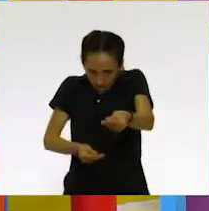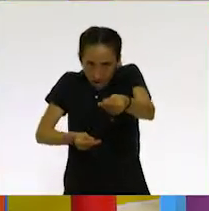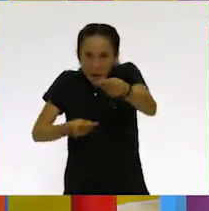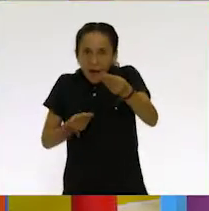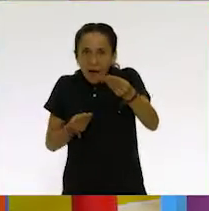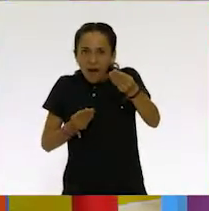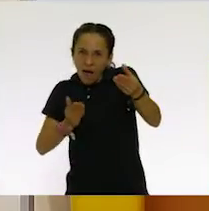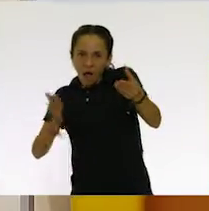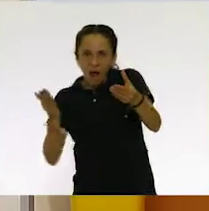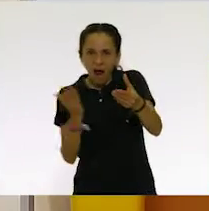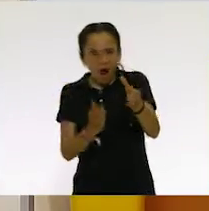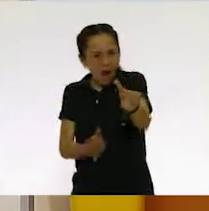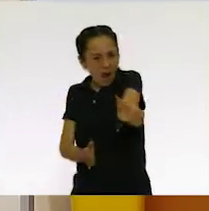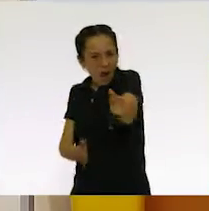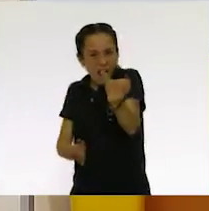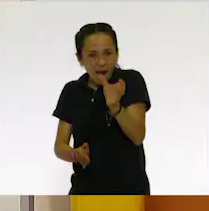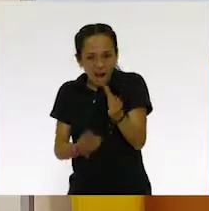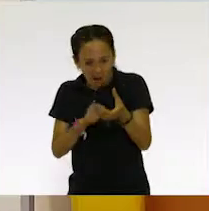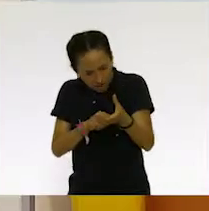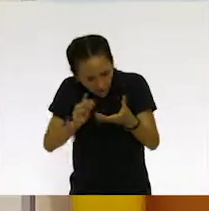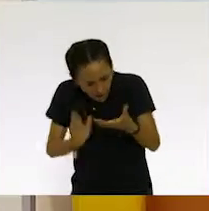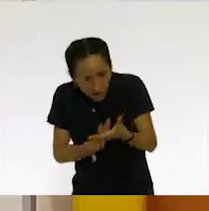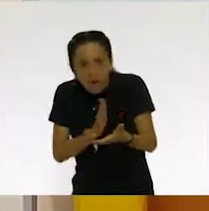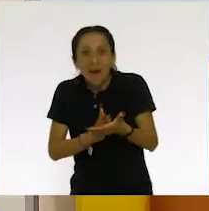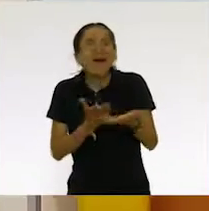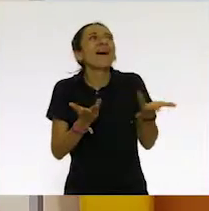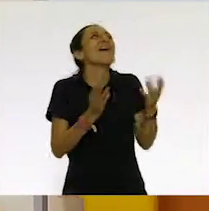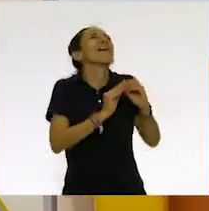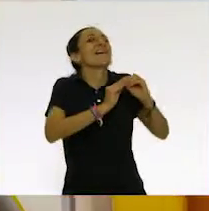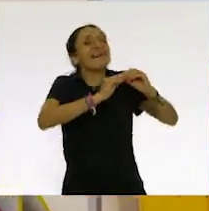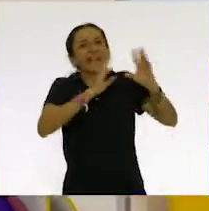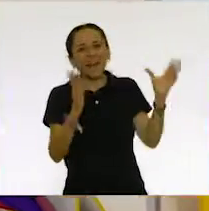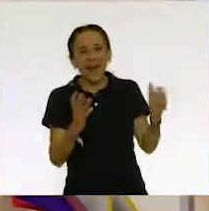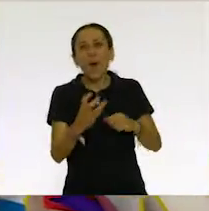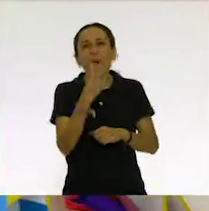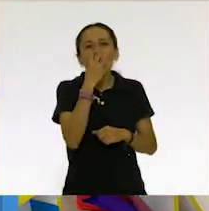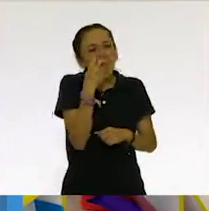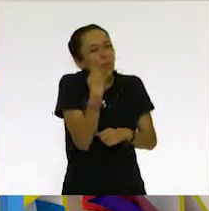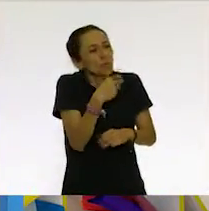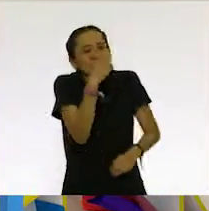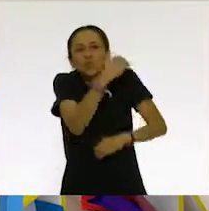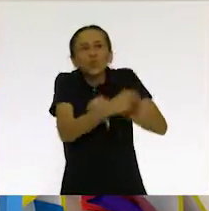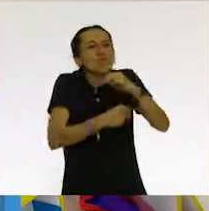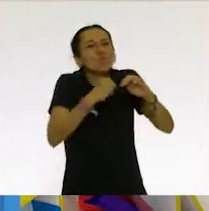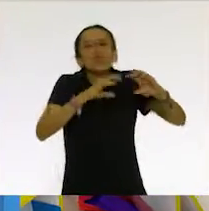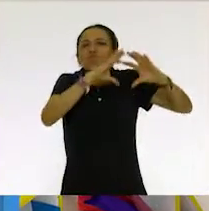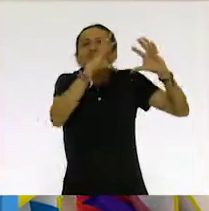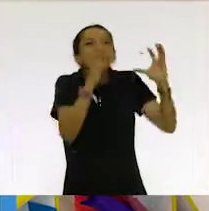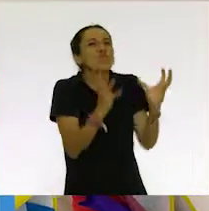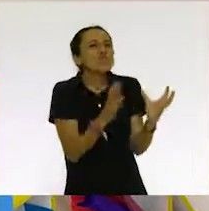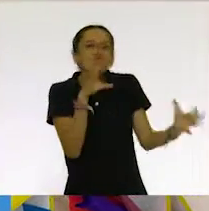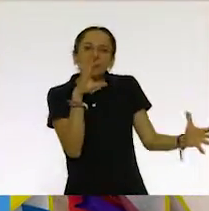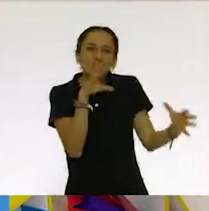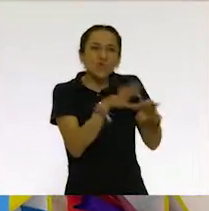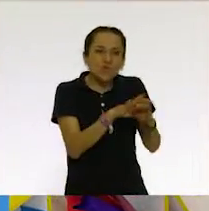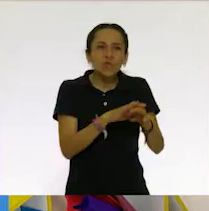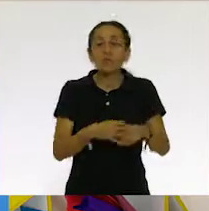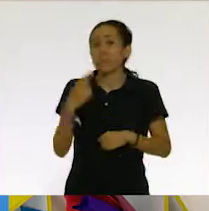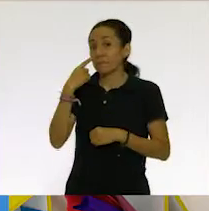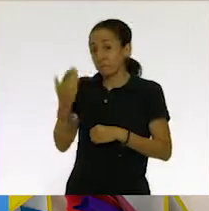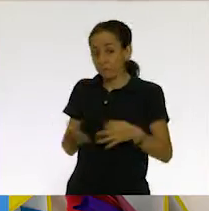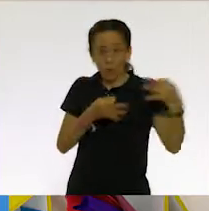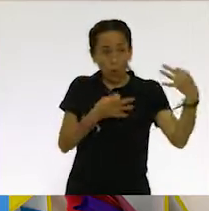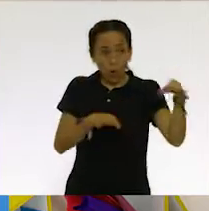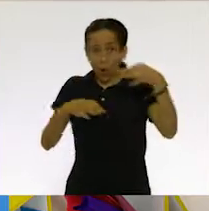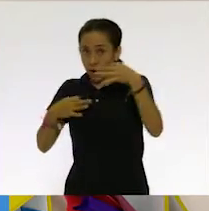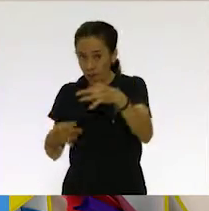los osos! Y aquí podemos obtener más información. Como podemos ver, aquí hay dos hojas para que